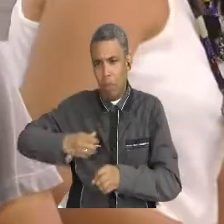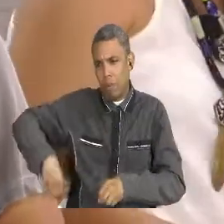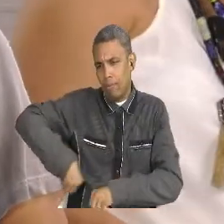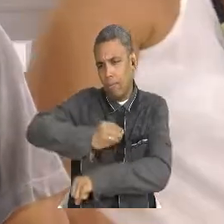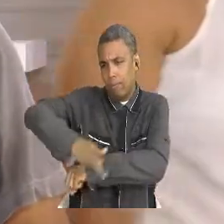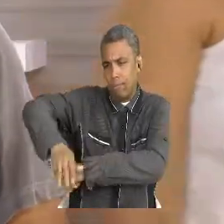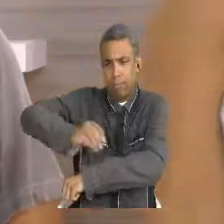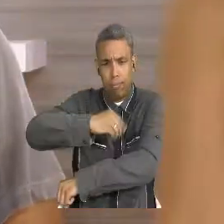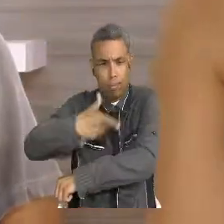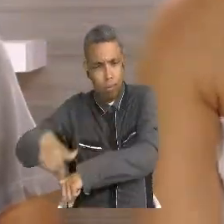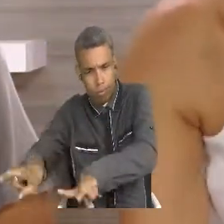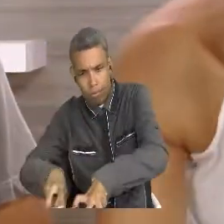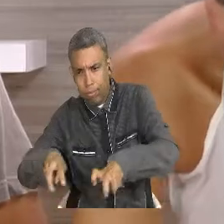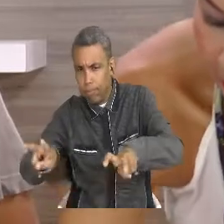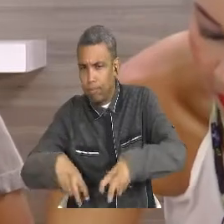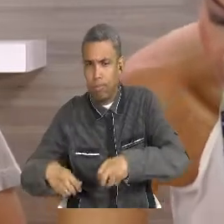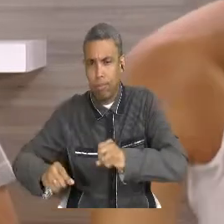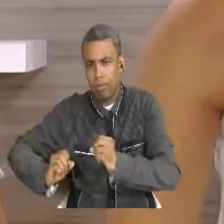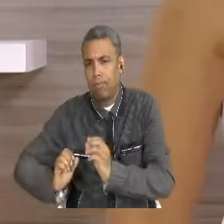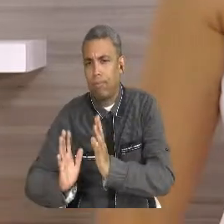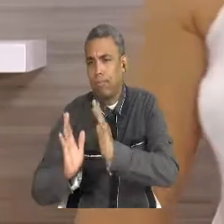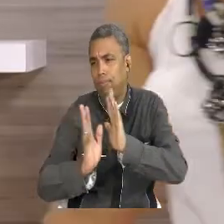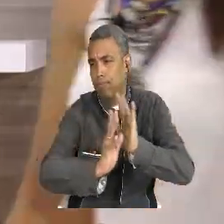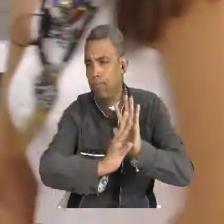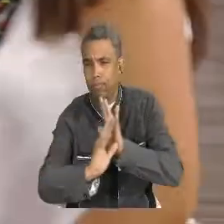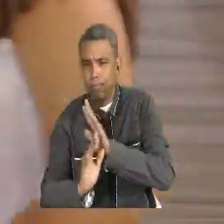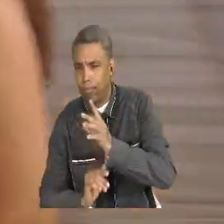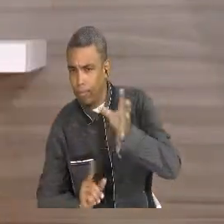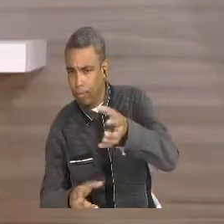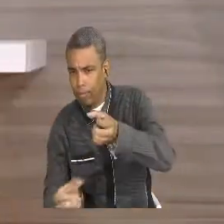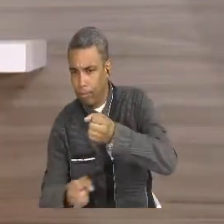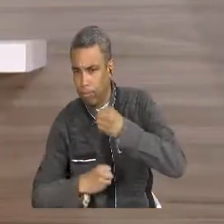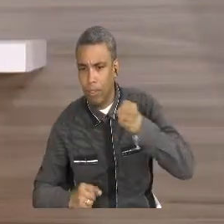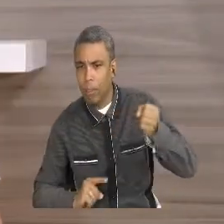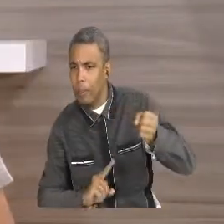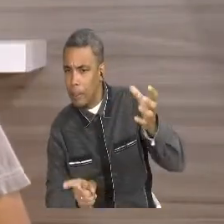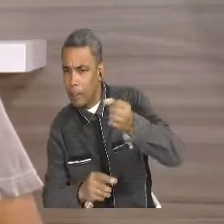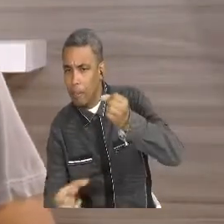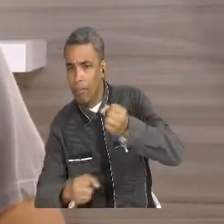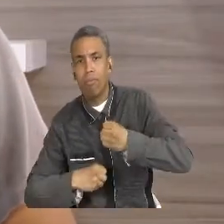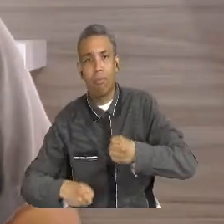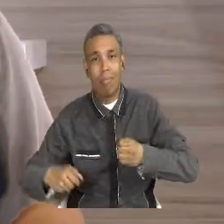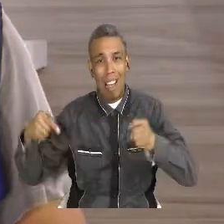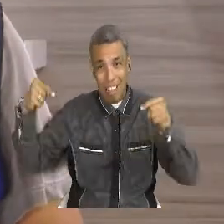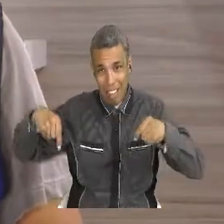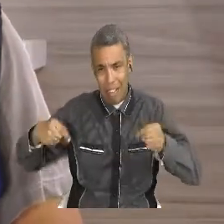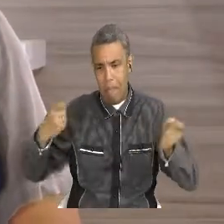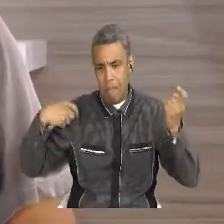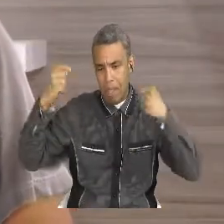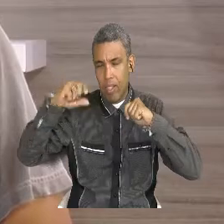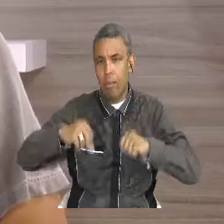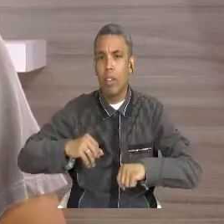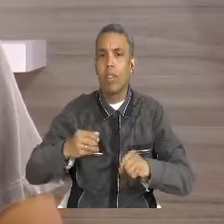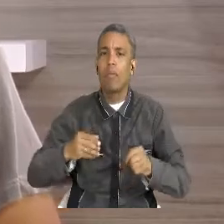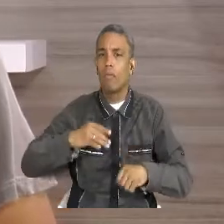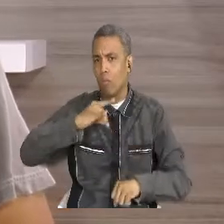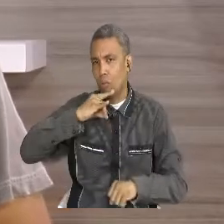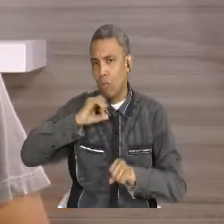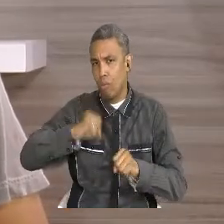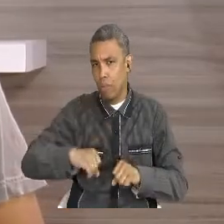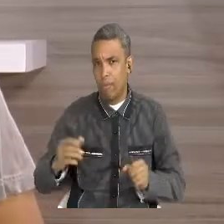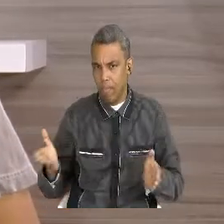productos criollos. Que usted los adquiere, los compra en la Plaza de Mercado de Torcoroma. Nosotros los estamos invitando a que vayan allí a hacer sus compras. Todo lo que usted necesite